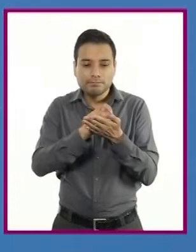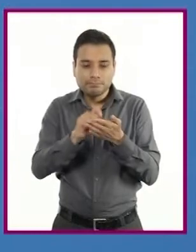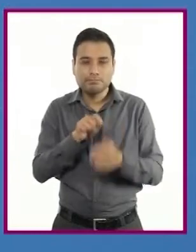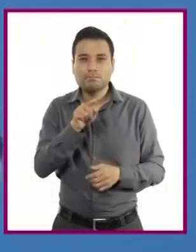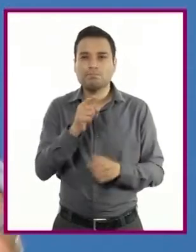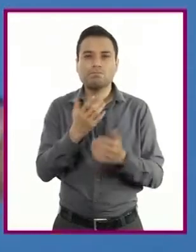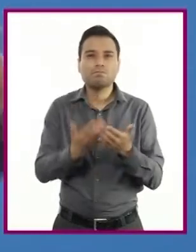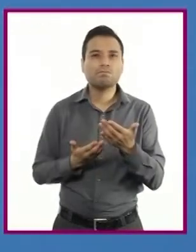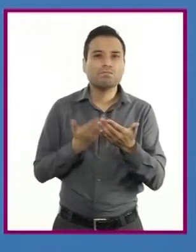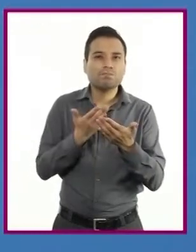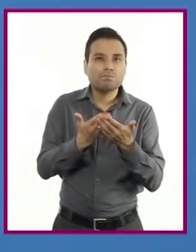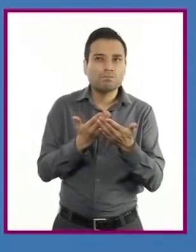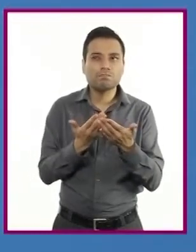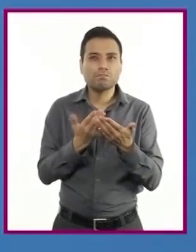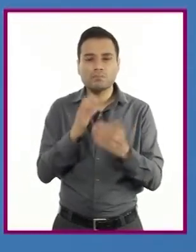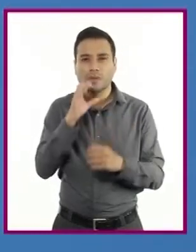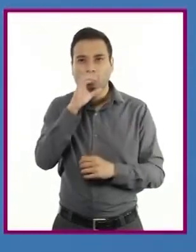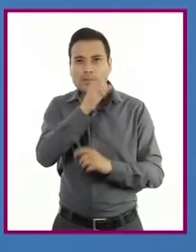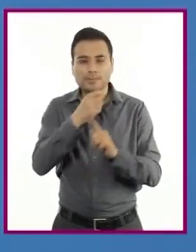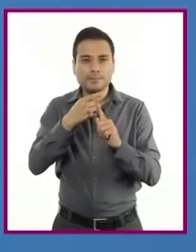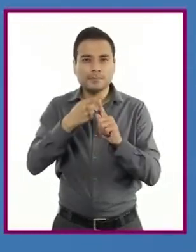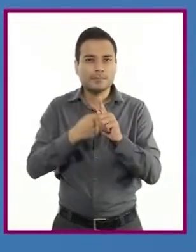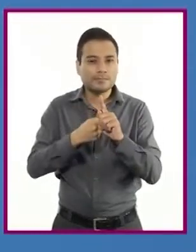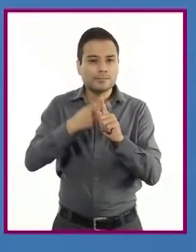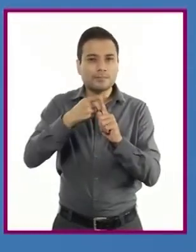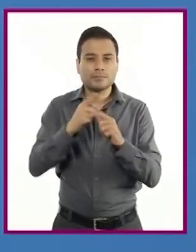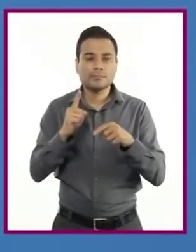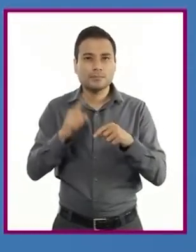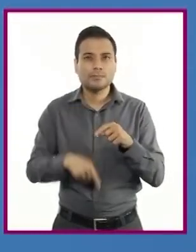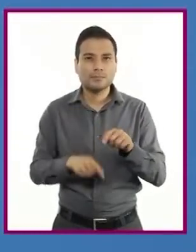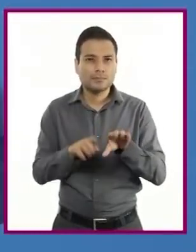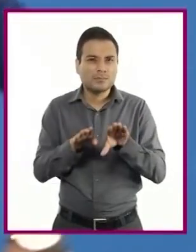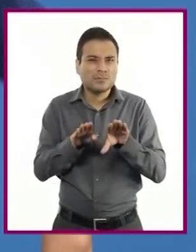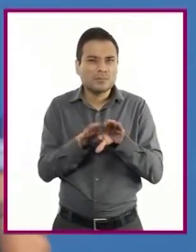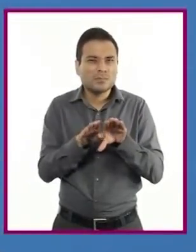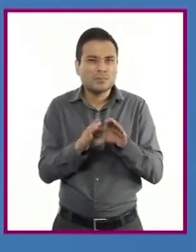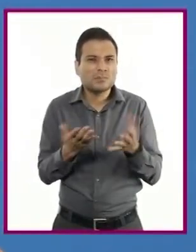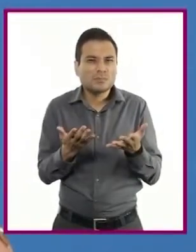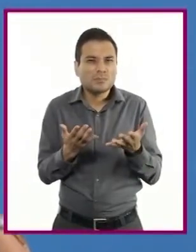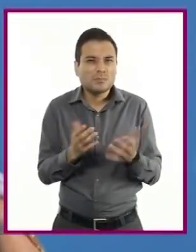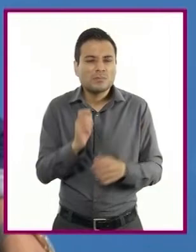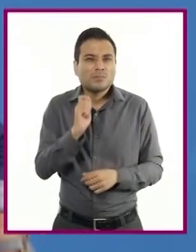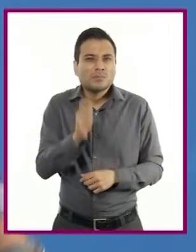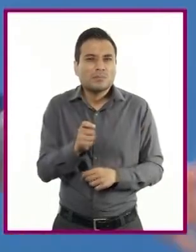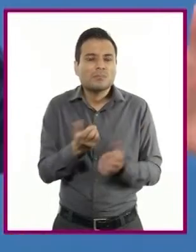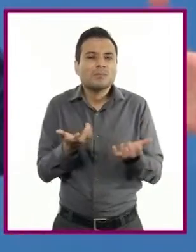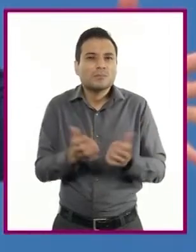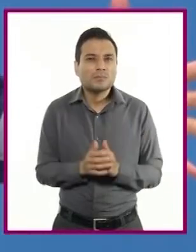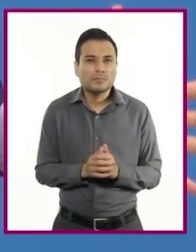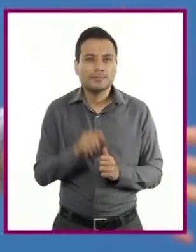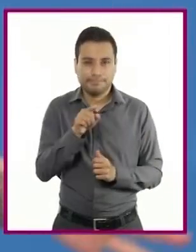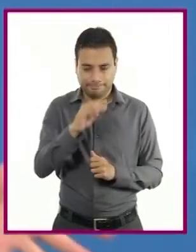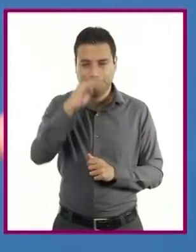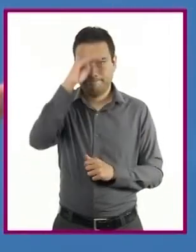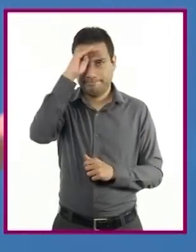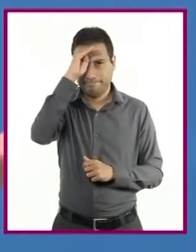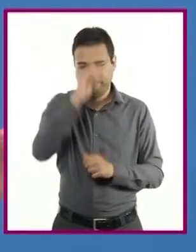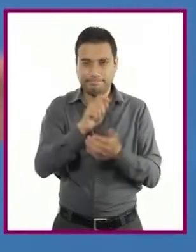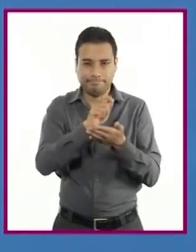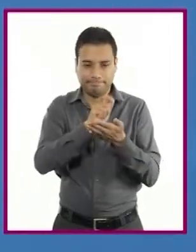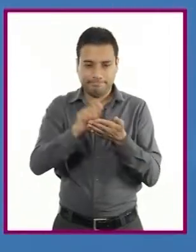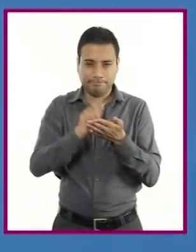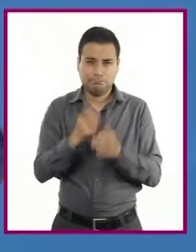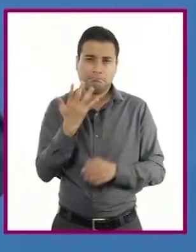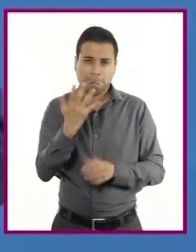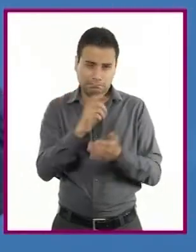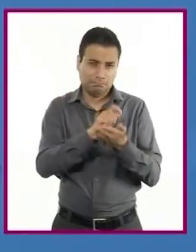propuestas para hacer frente al cambio climático, el calentamiento global y el efecto invernadero. Pueden escribirlo a mano